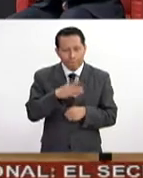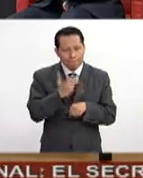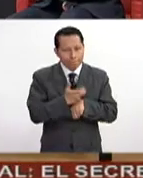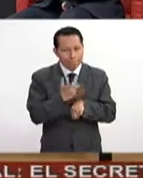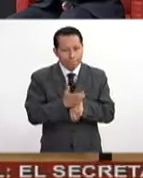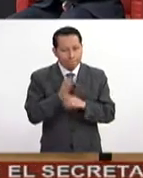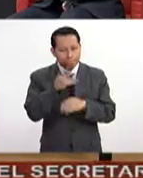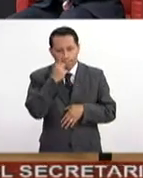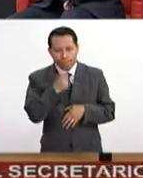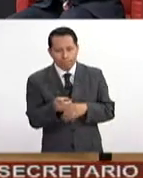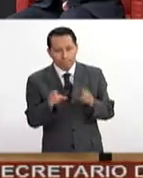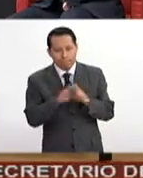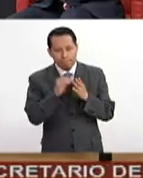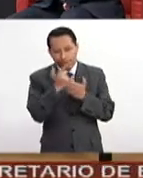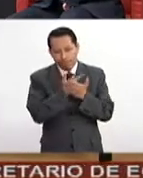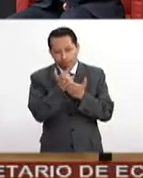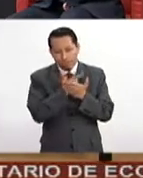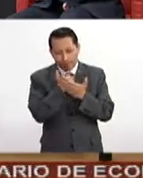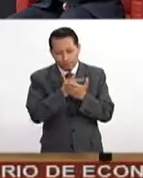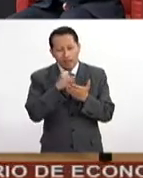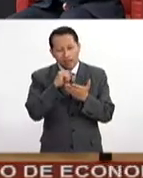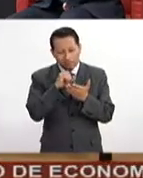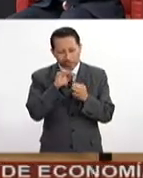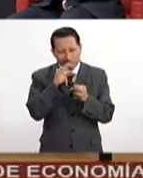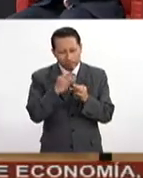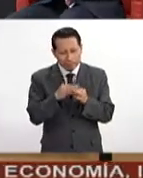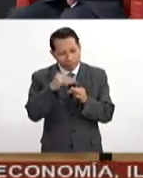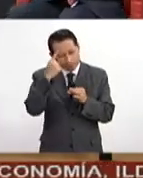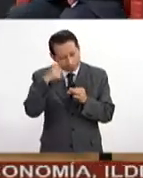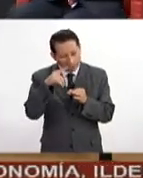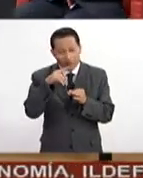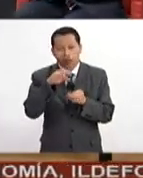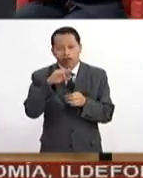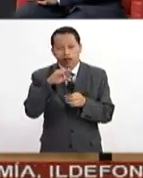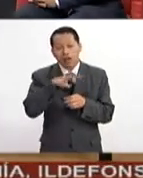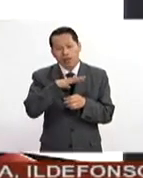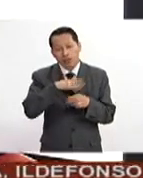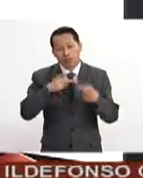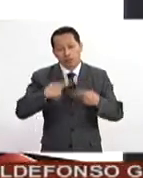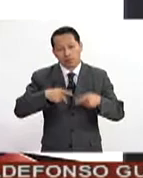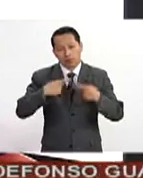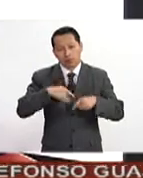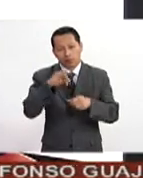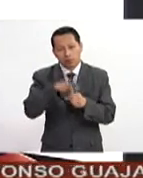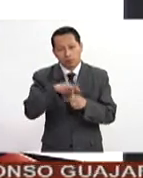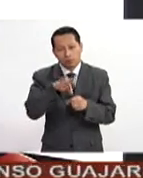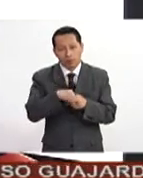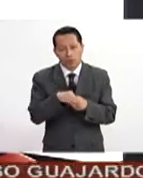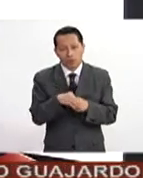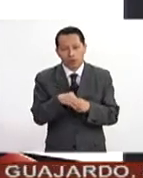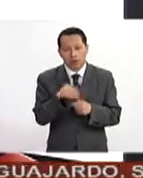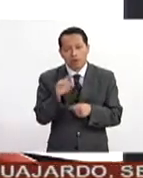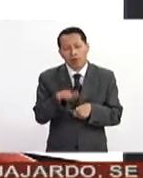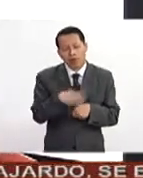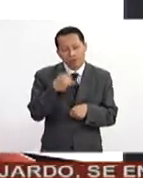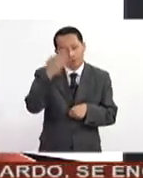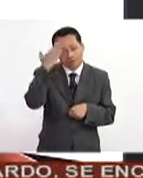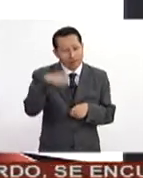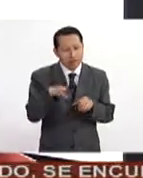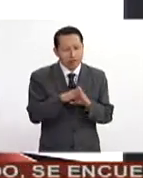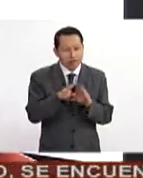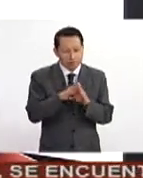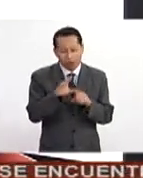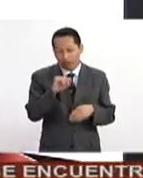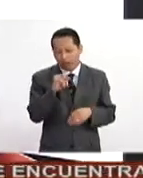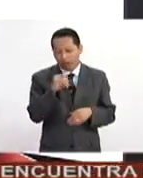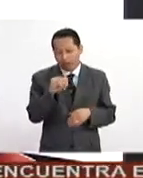hemos mencionado, las mediciones en realidad fueron precisas para medir el voto popular, que no necesariamente el voto del